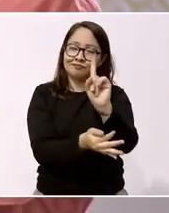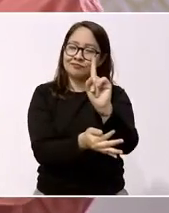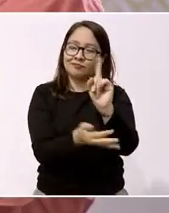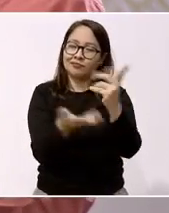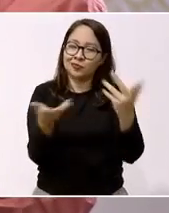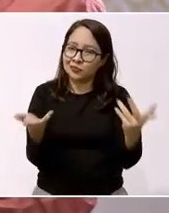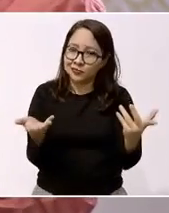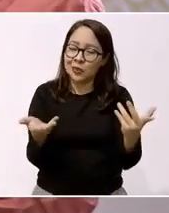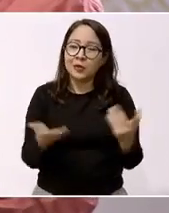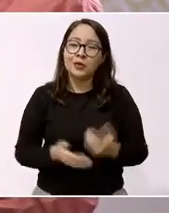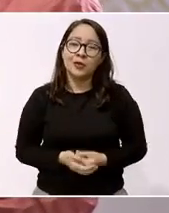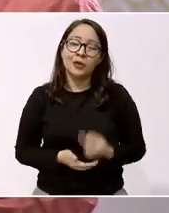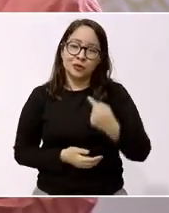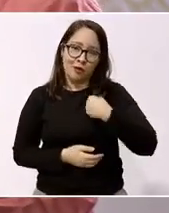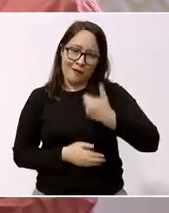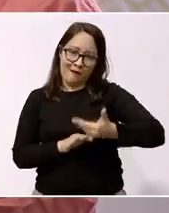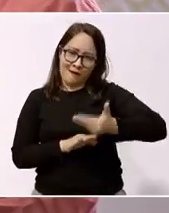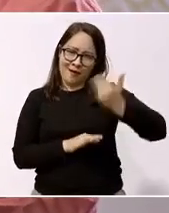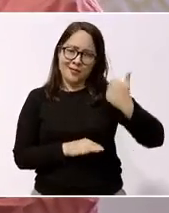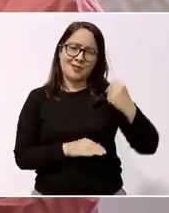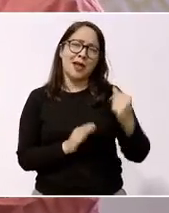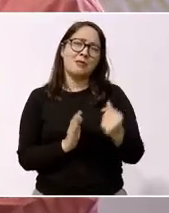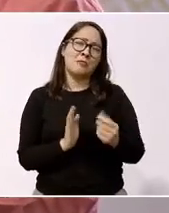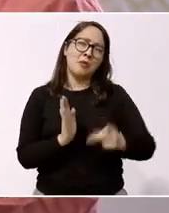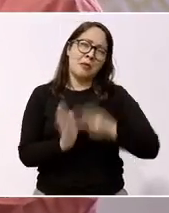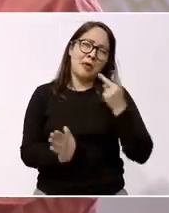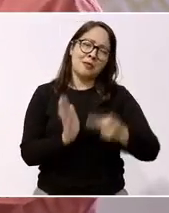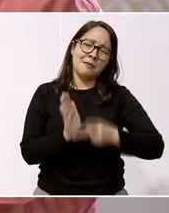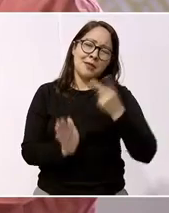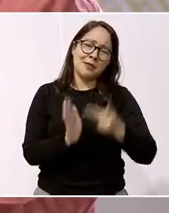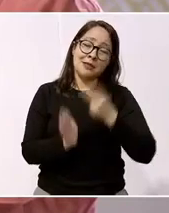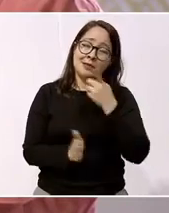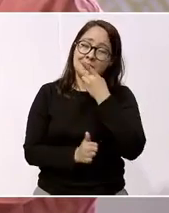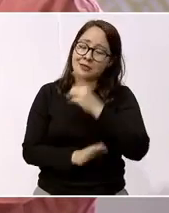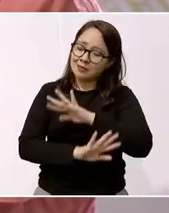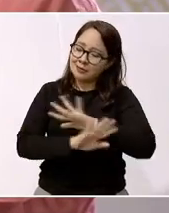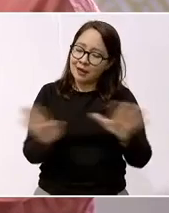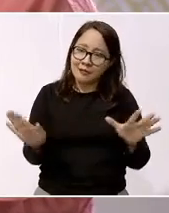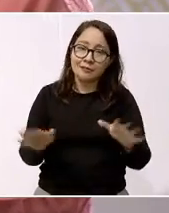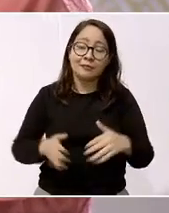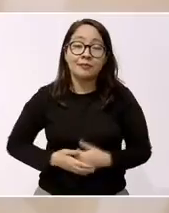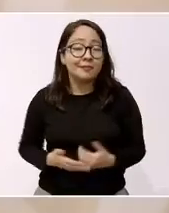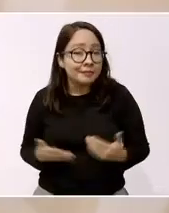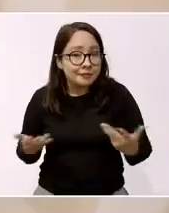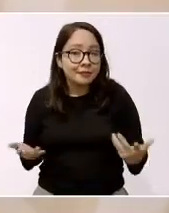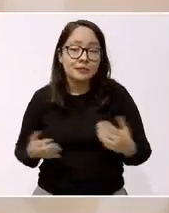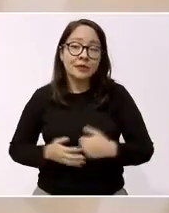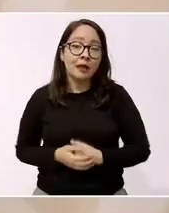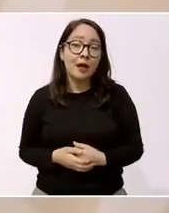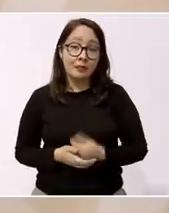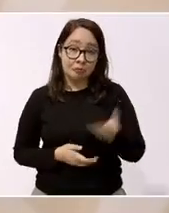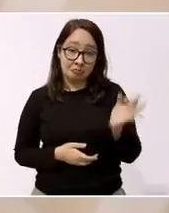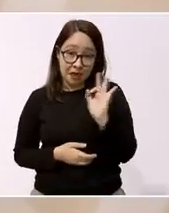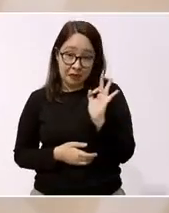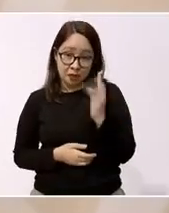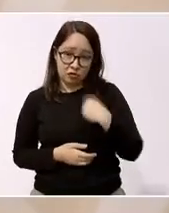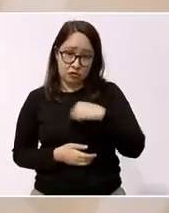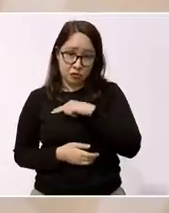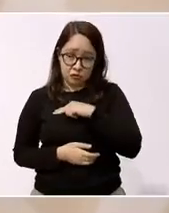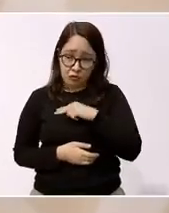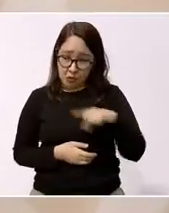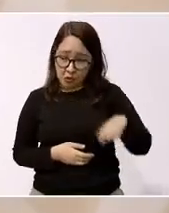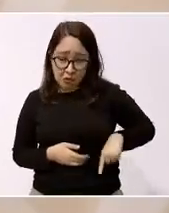porque como lo he dicho muchas veces también, si seguíamos con esa